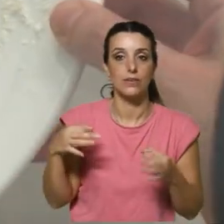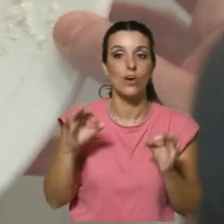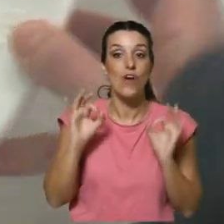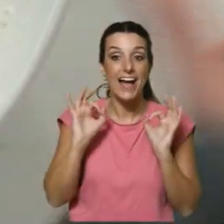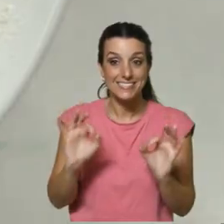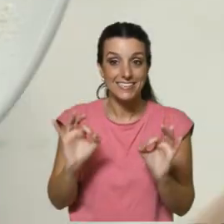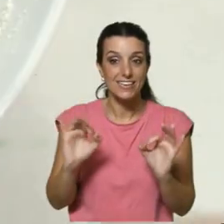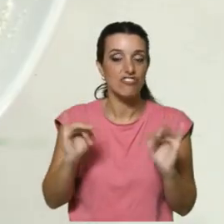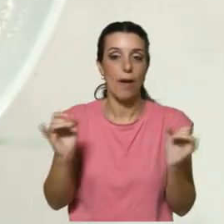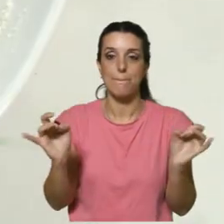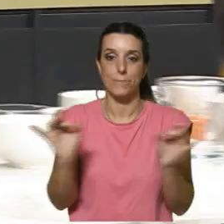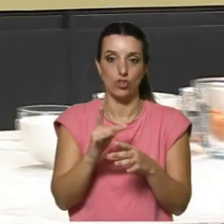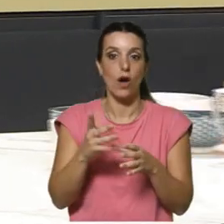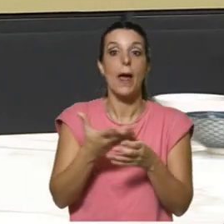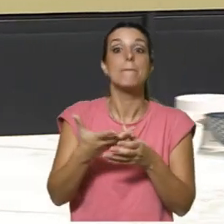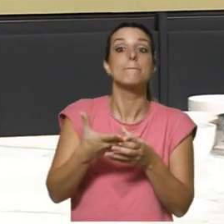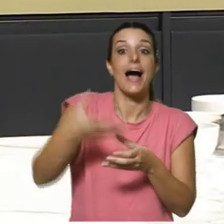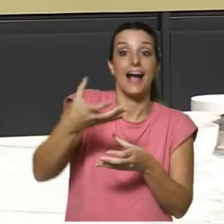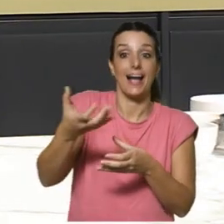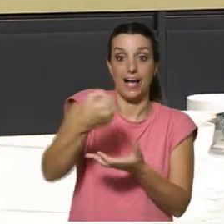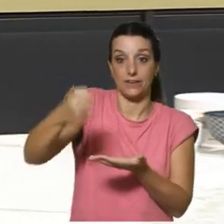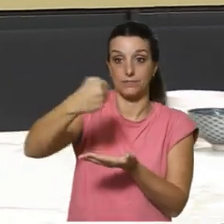tenés eso, ya tenemos por acá la manga.